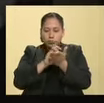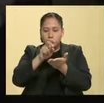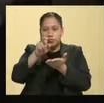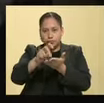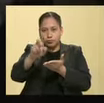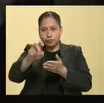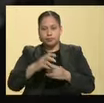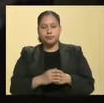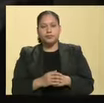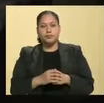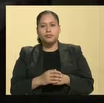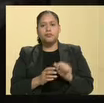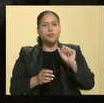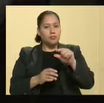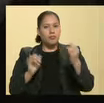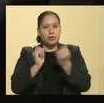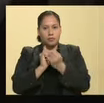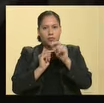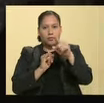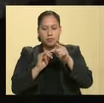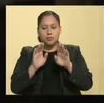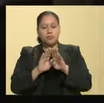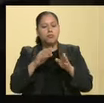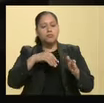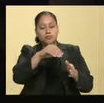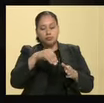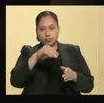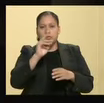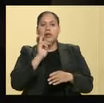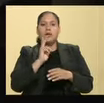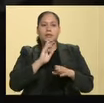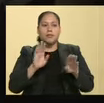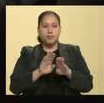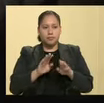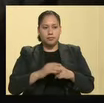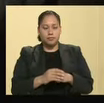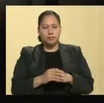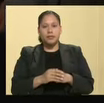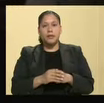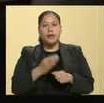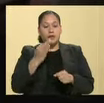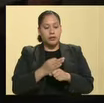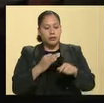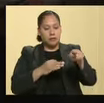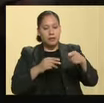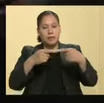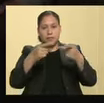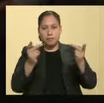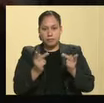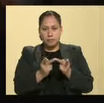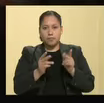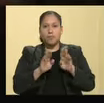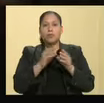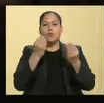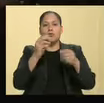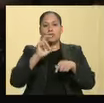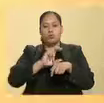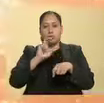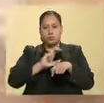concreto. Entonces también lo verá en su proceso. Ahora sí, aquí tenemos un platillo a base de puros